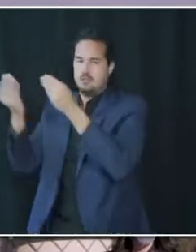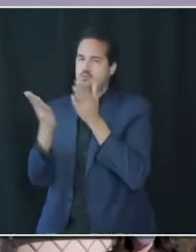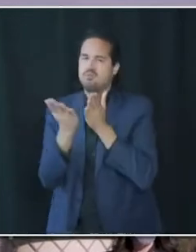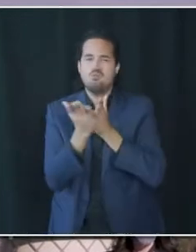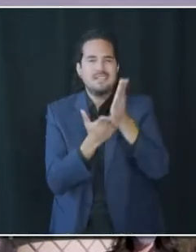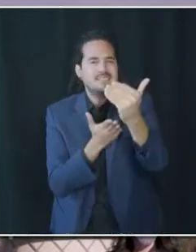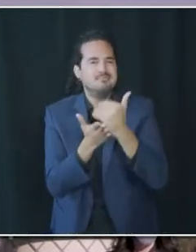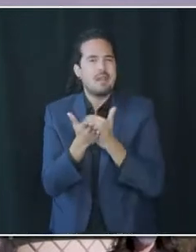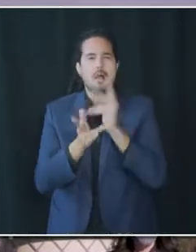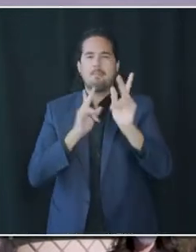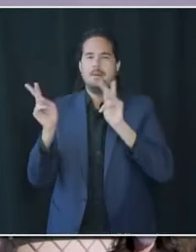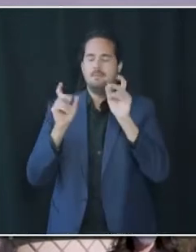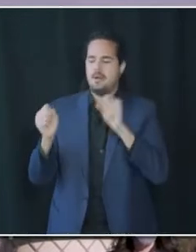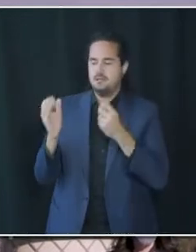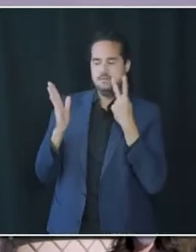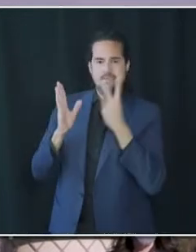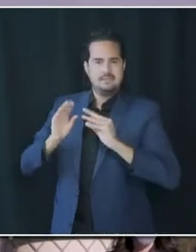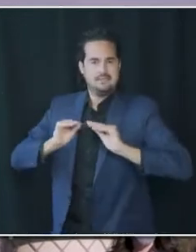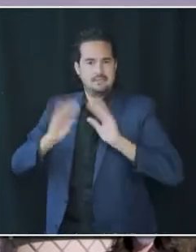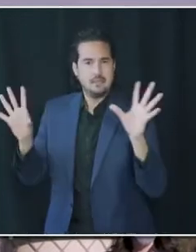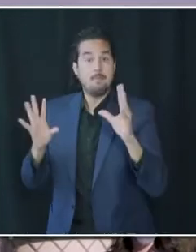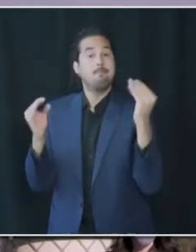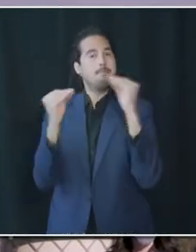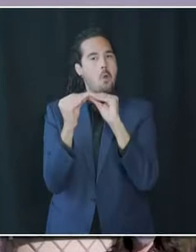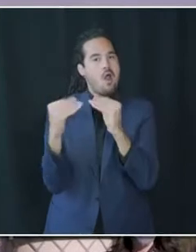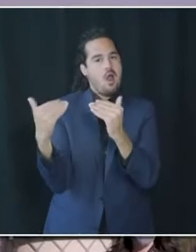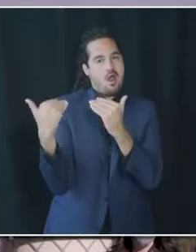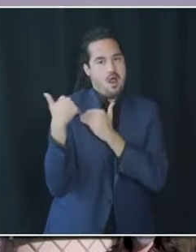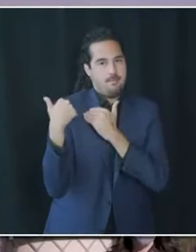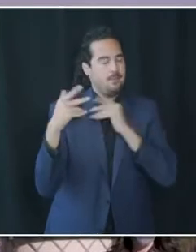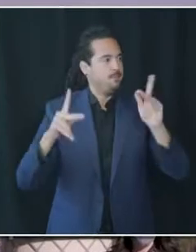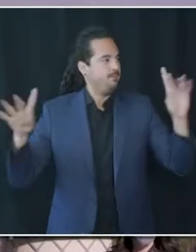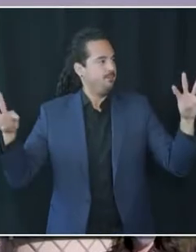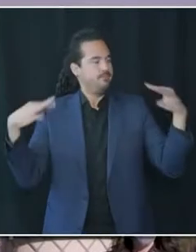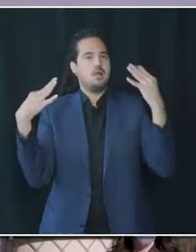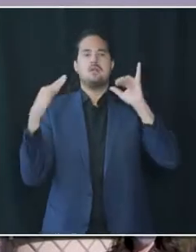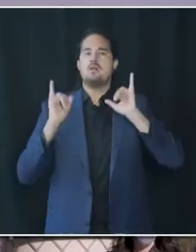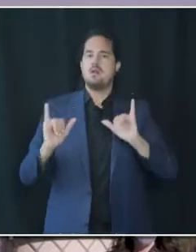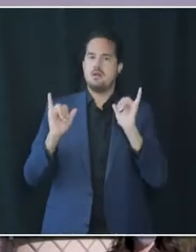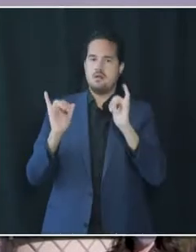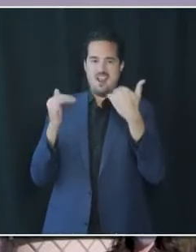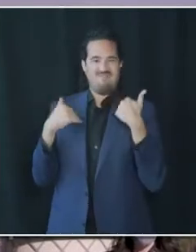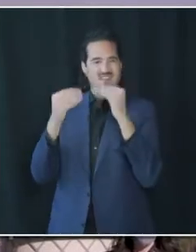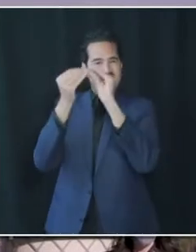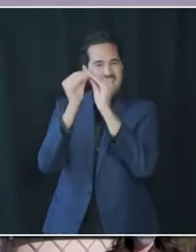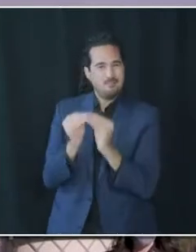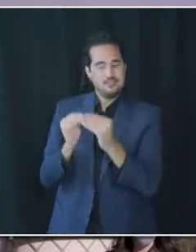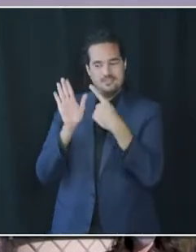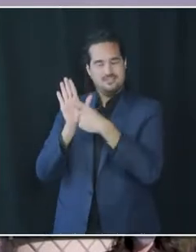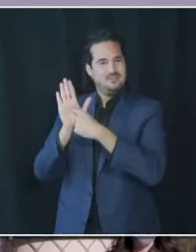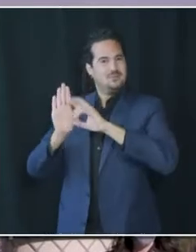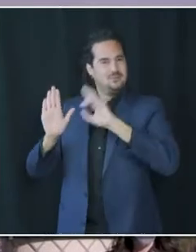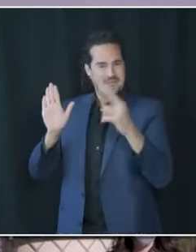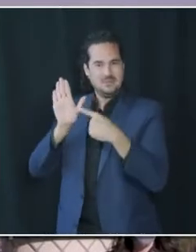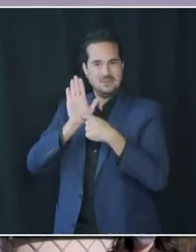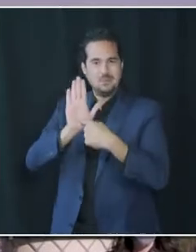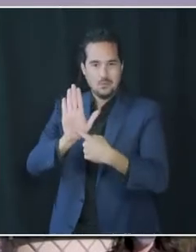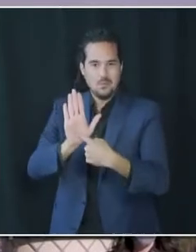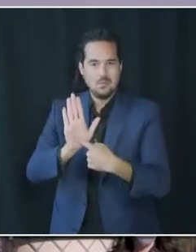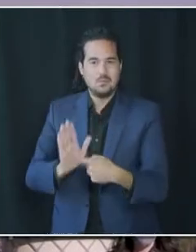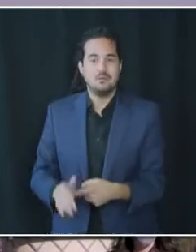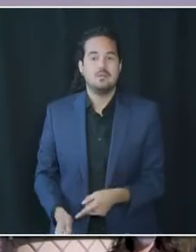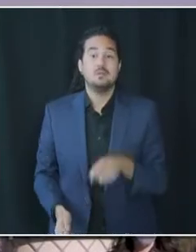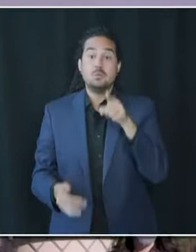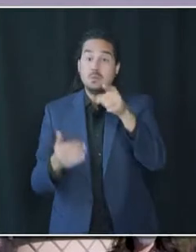nos permitirá un uso más eficaz de las vacunas y su administración entonces puede ir usted a